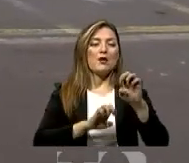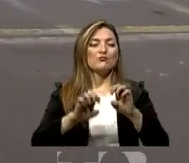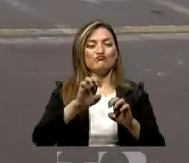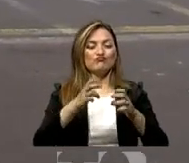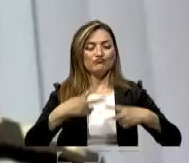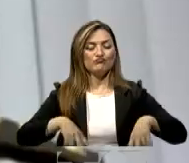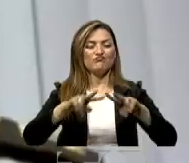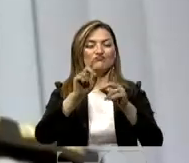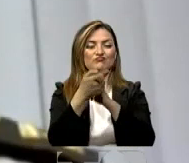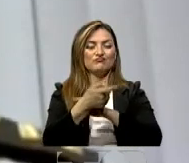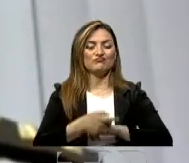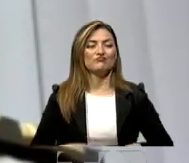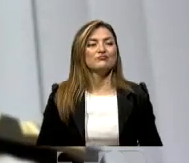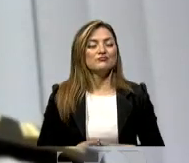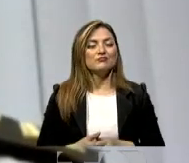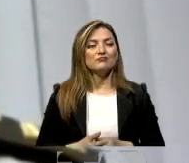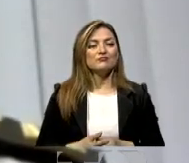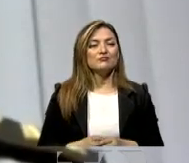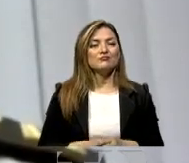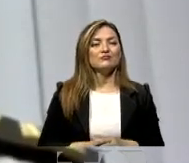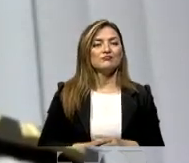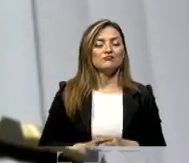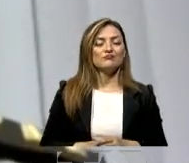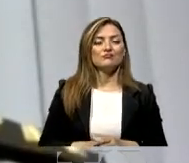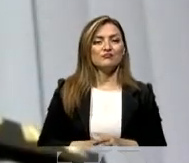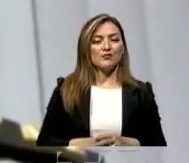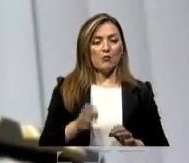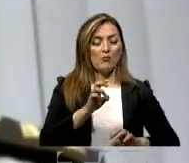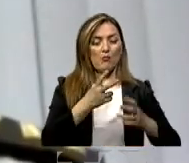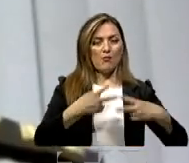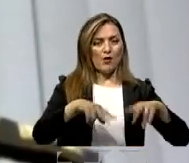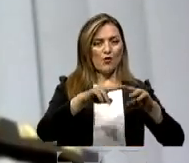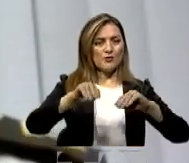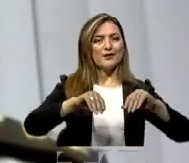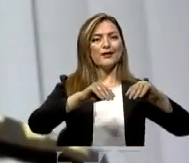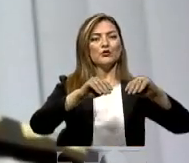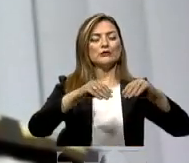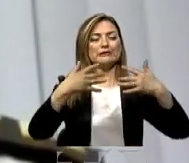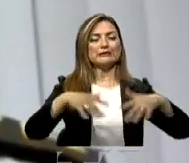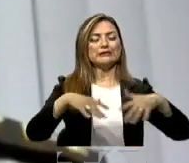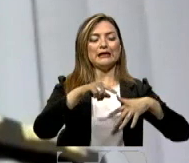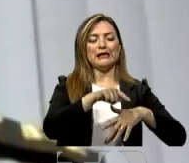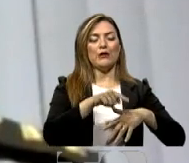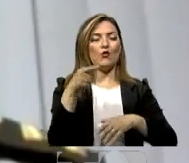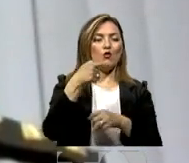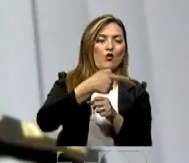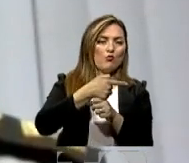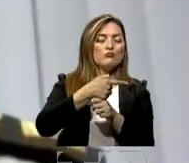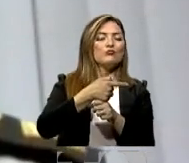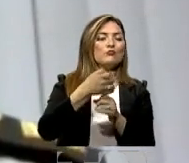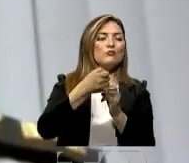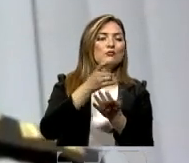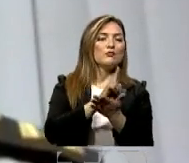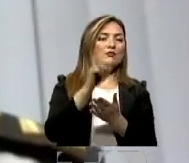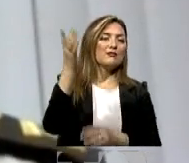cambio se nos comunica de que el avalúo catastral de nuestro terreno por una ordenanza emitida a finales